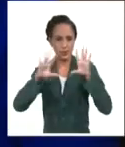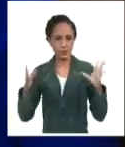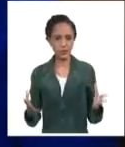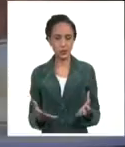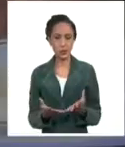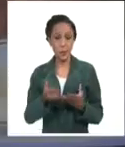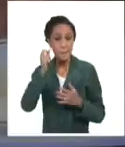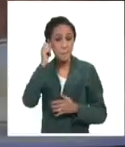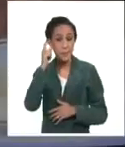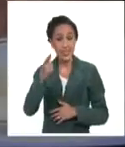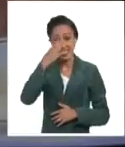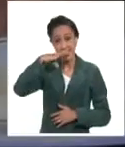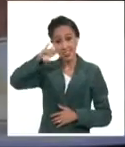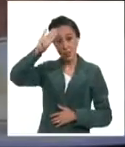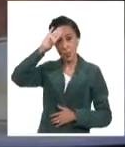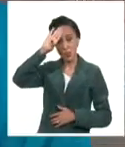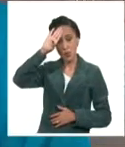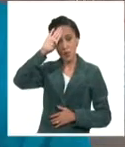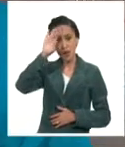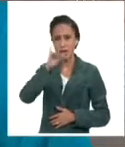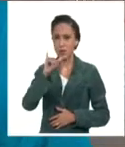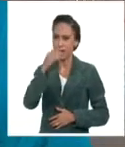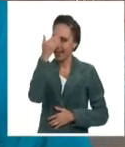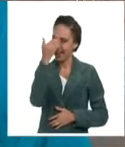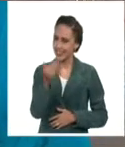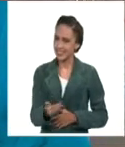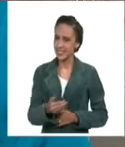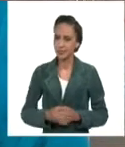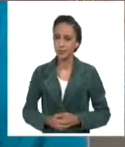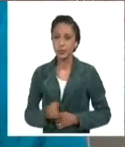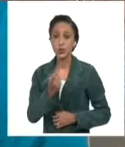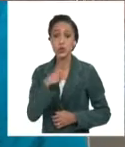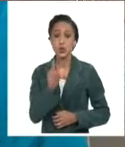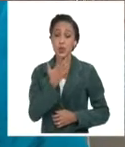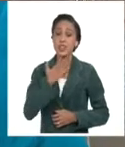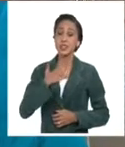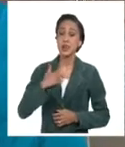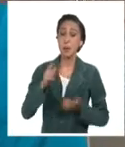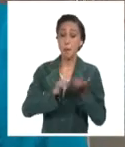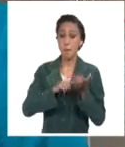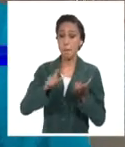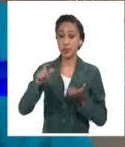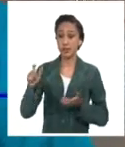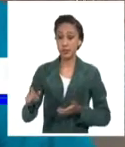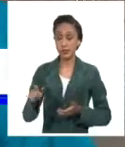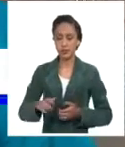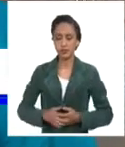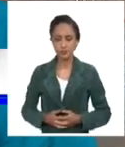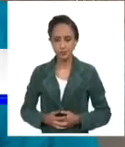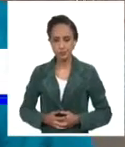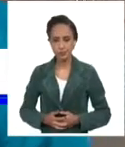La experiencia de Cuba es agradecida. Deseamos al Partido Comunista de Cuba